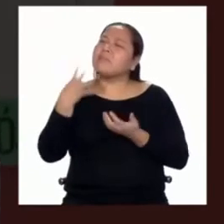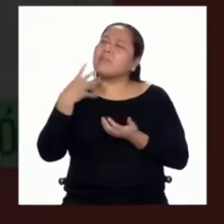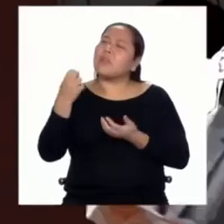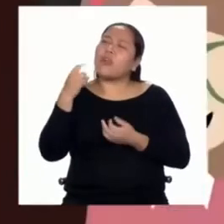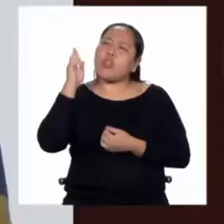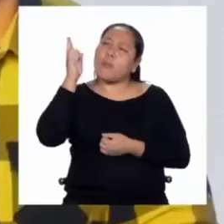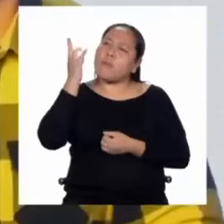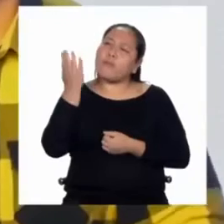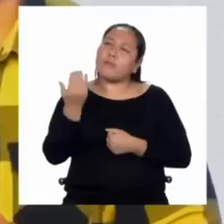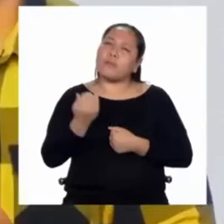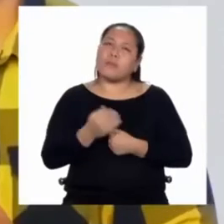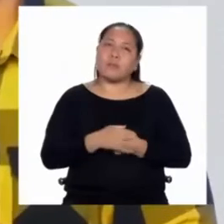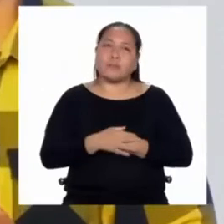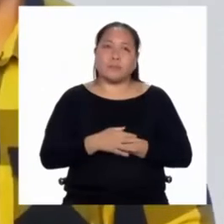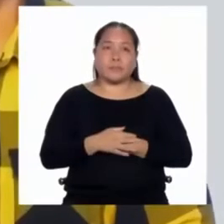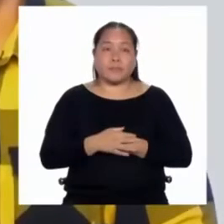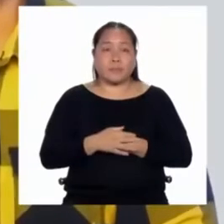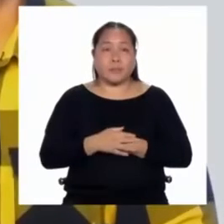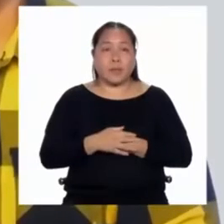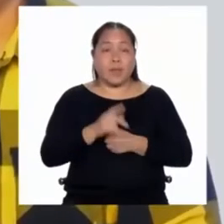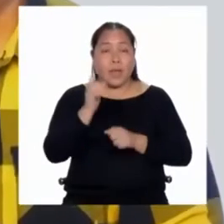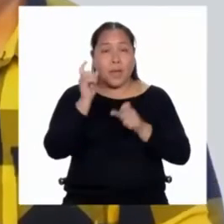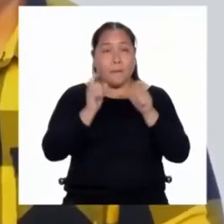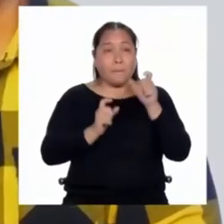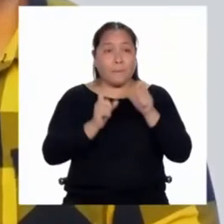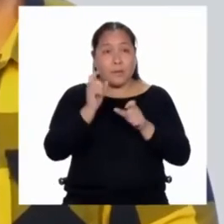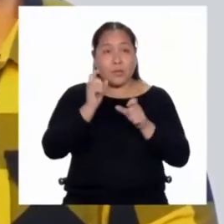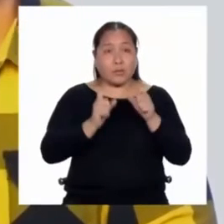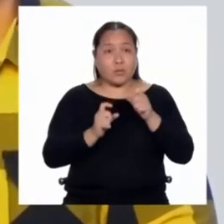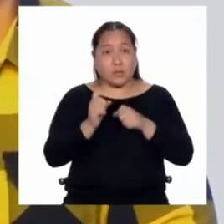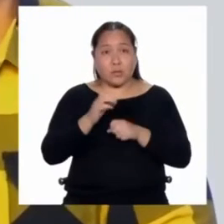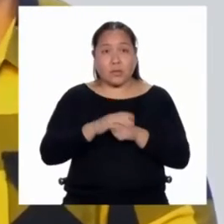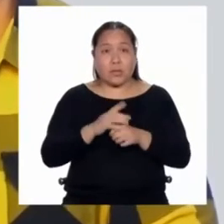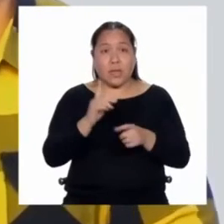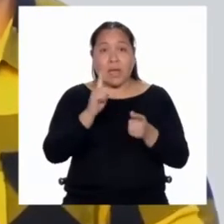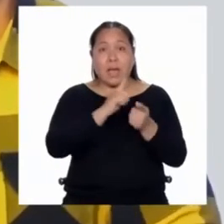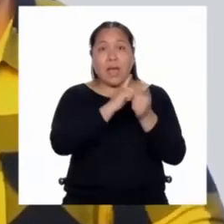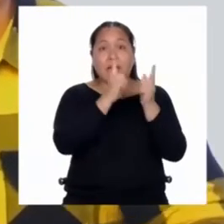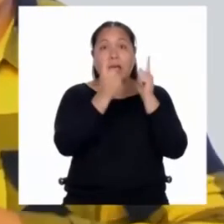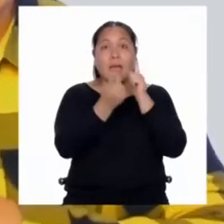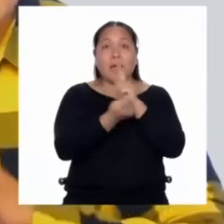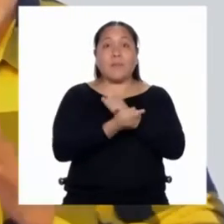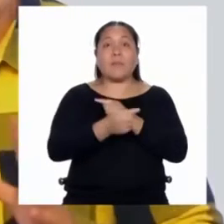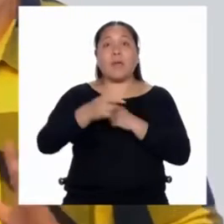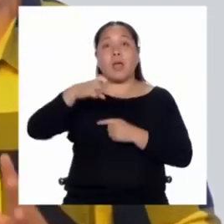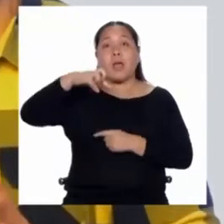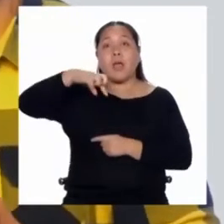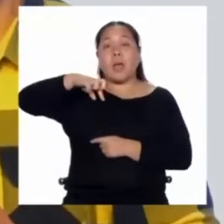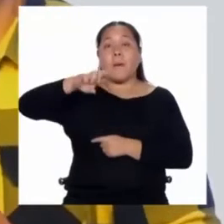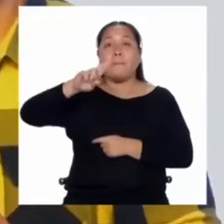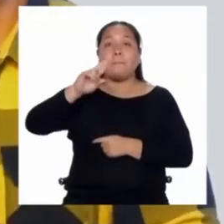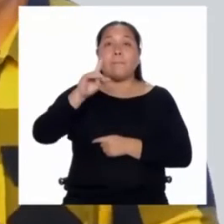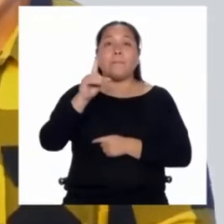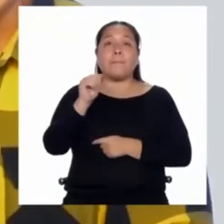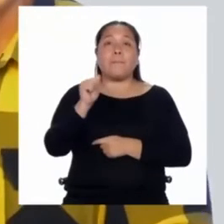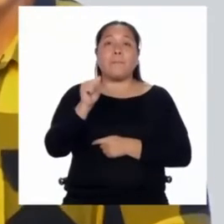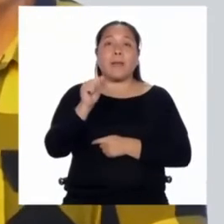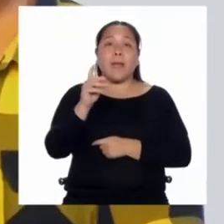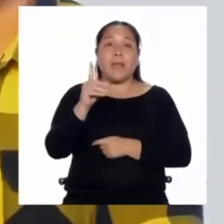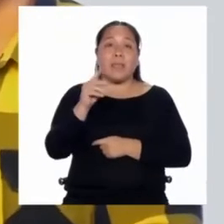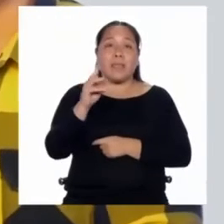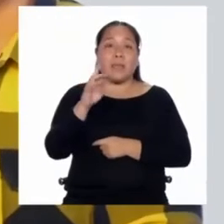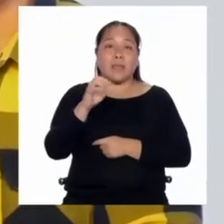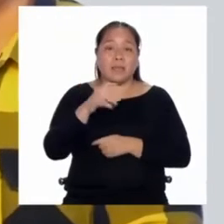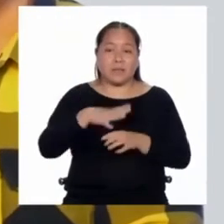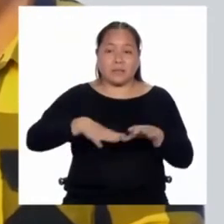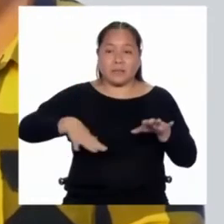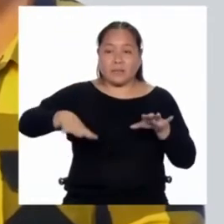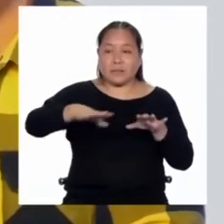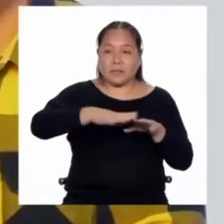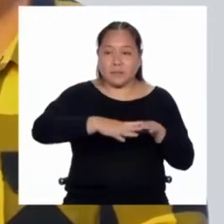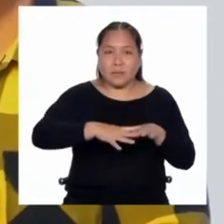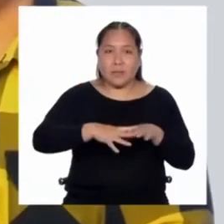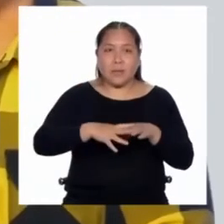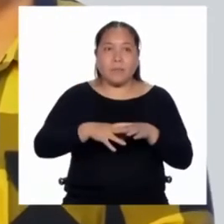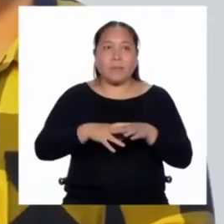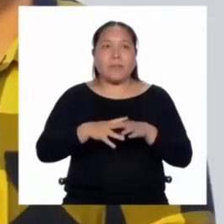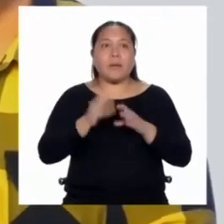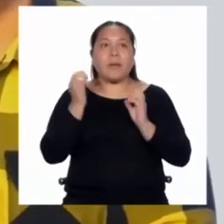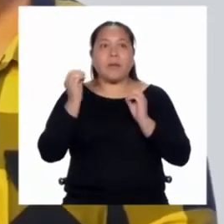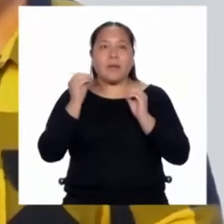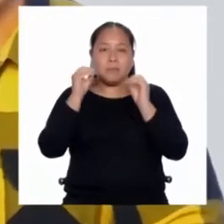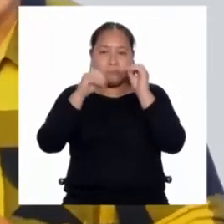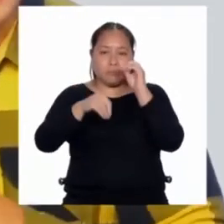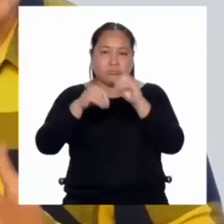ellas. Los seres humanos han transformado las praderas más productivas en campos de monocultivos de